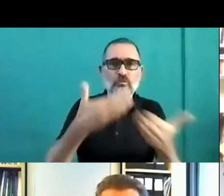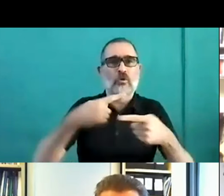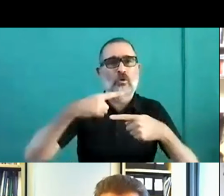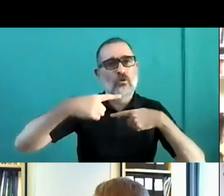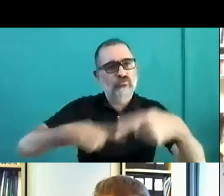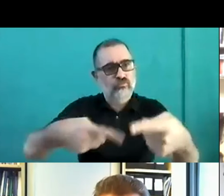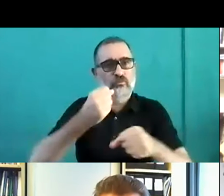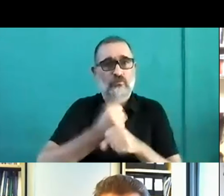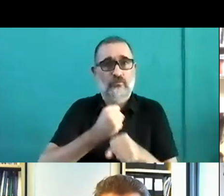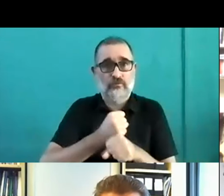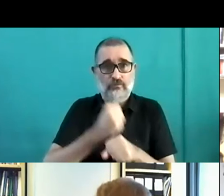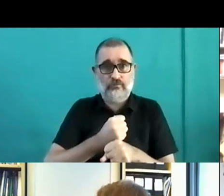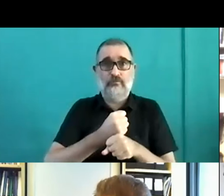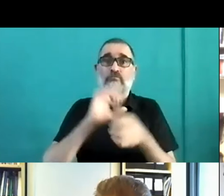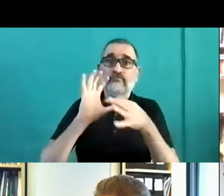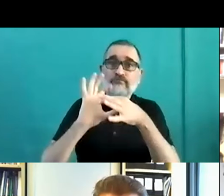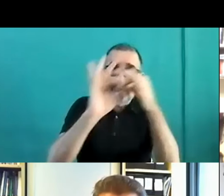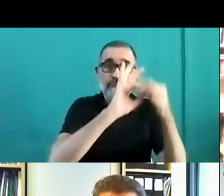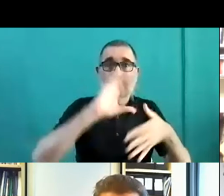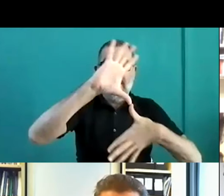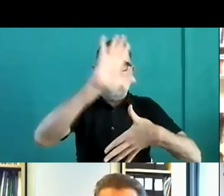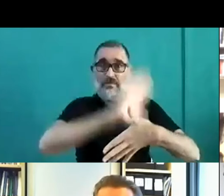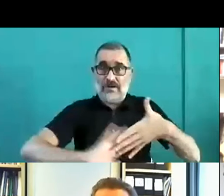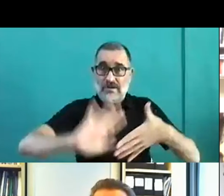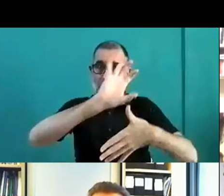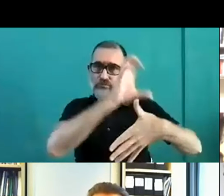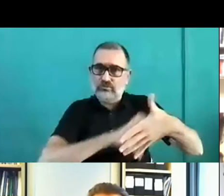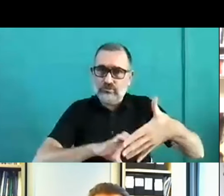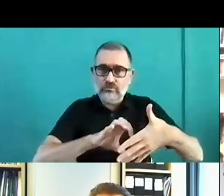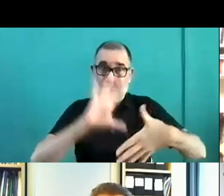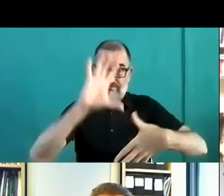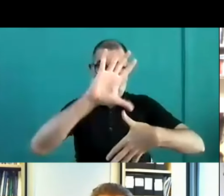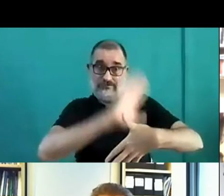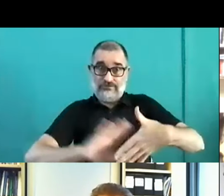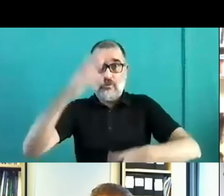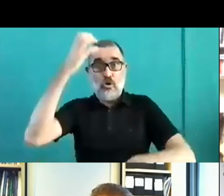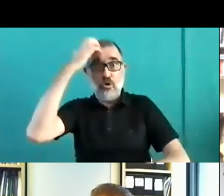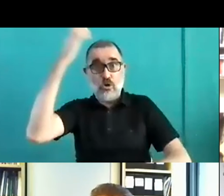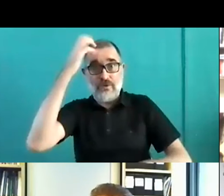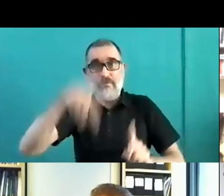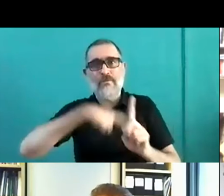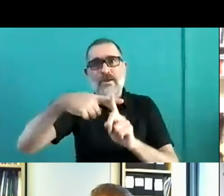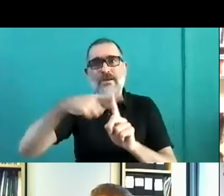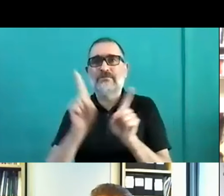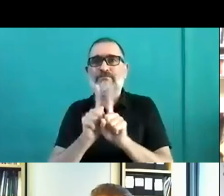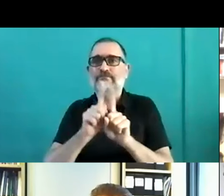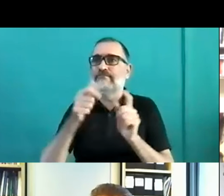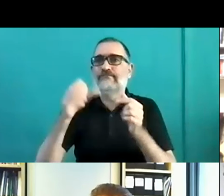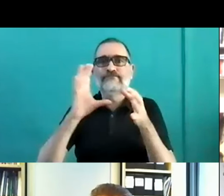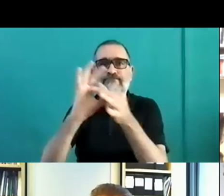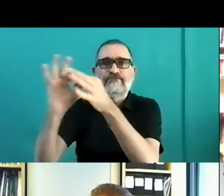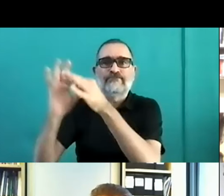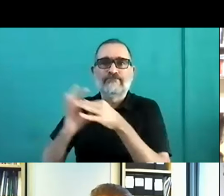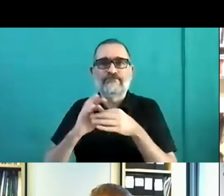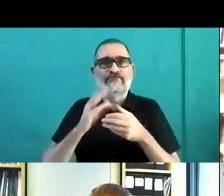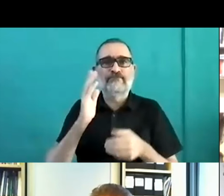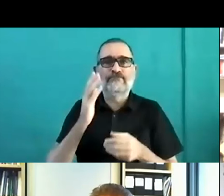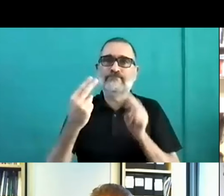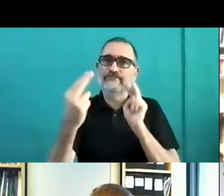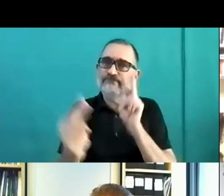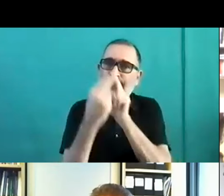que enfrentamos. Muchas gracias a todos. Muchas gracias por la